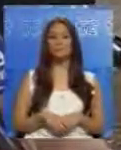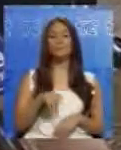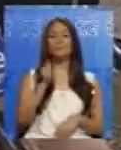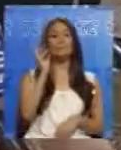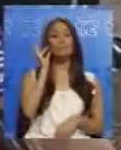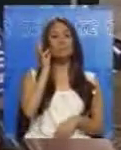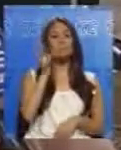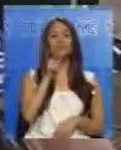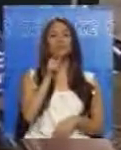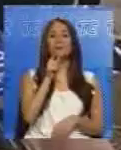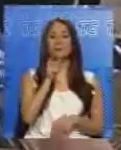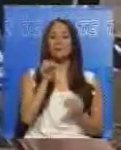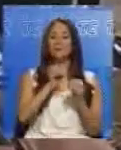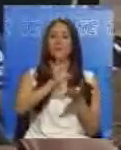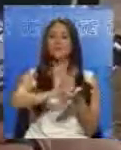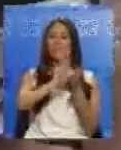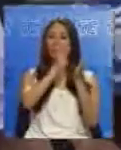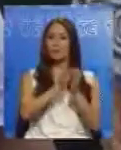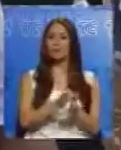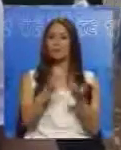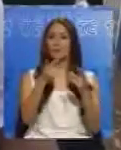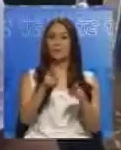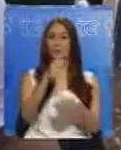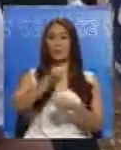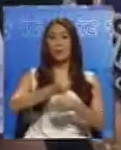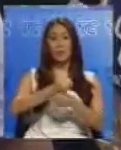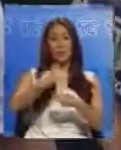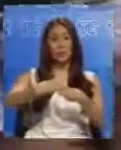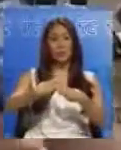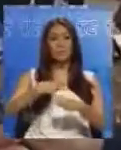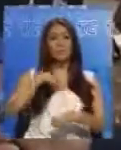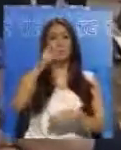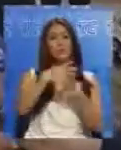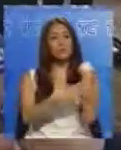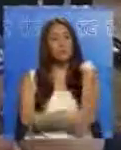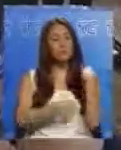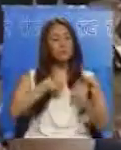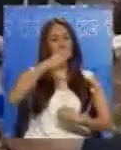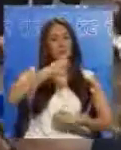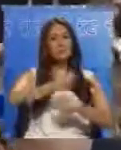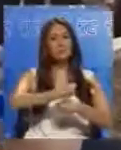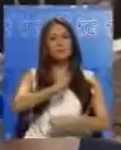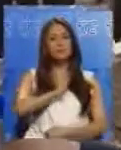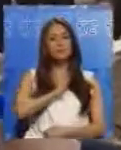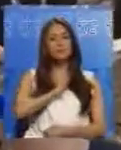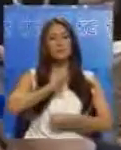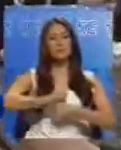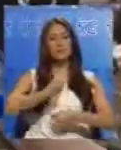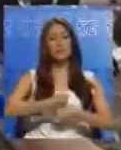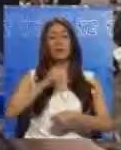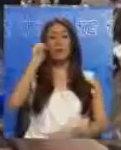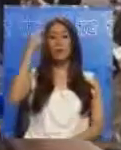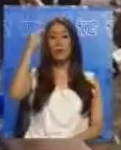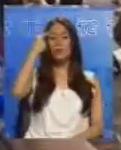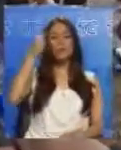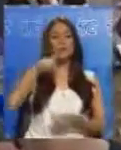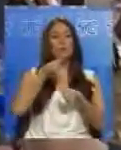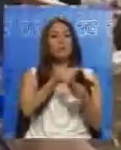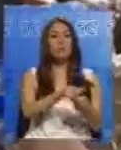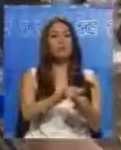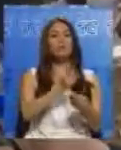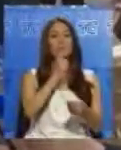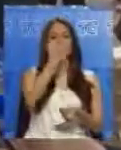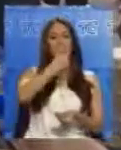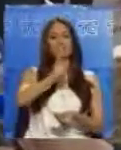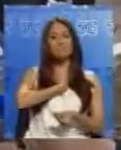Ortiz, asistente ciudadana, recalcó. Hay que trabajar duro entonces para salir de la pobreza. Por supuesto, el gobierno pone su parte y